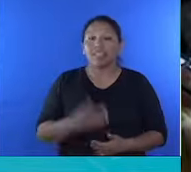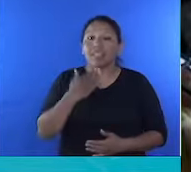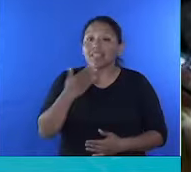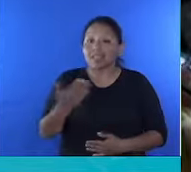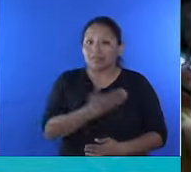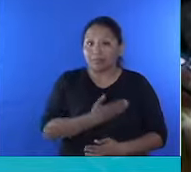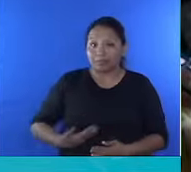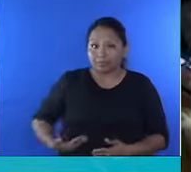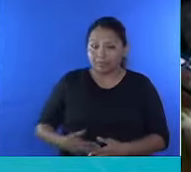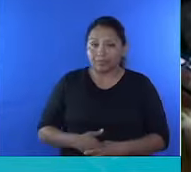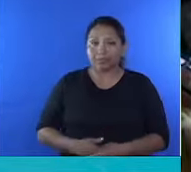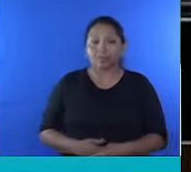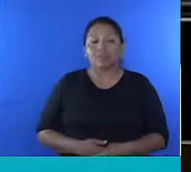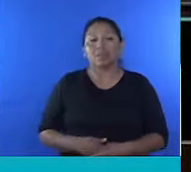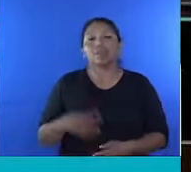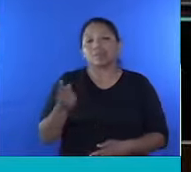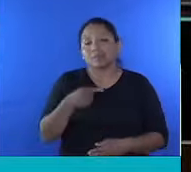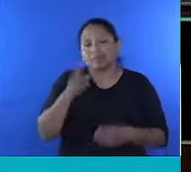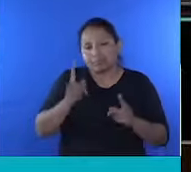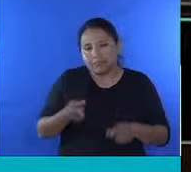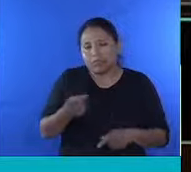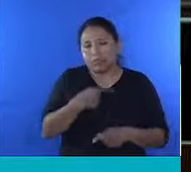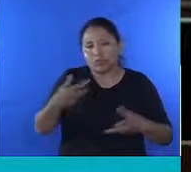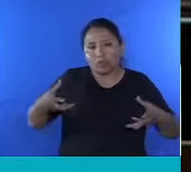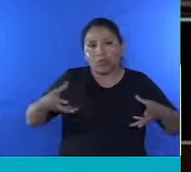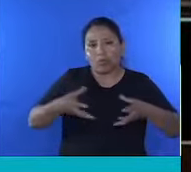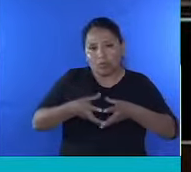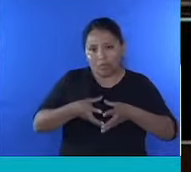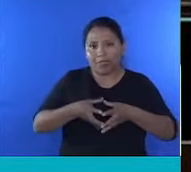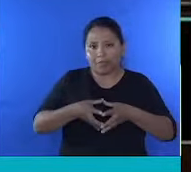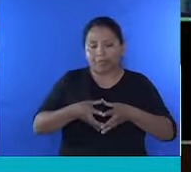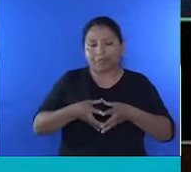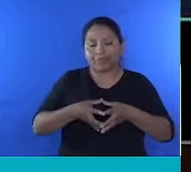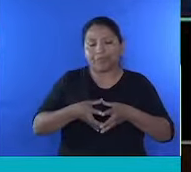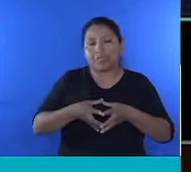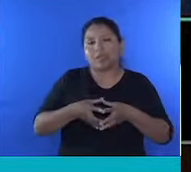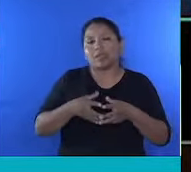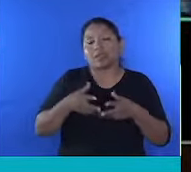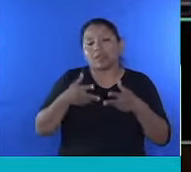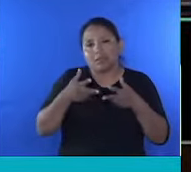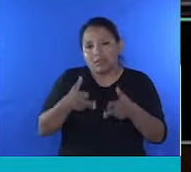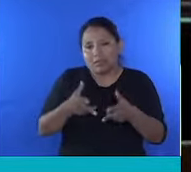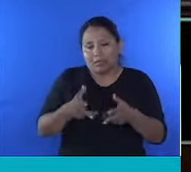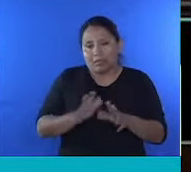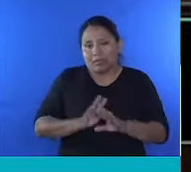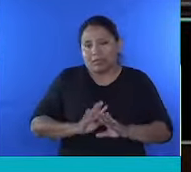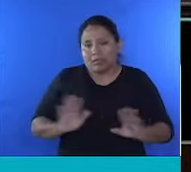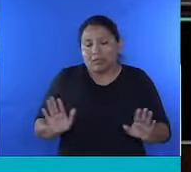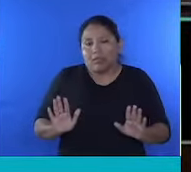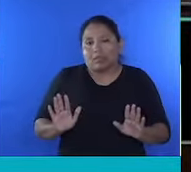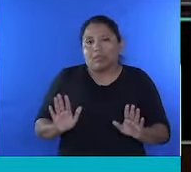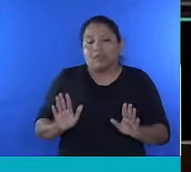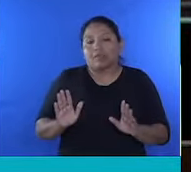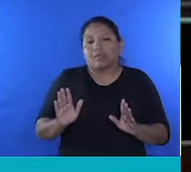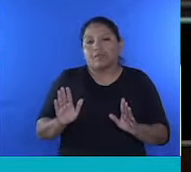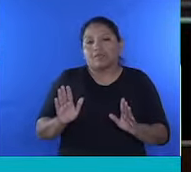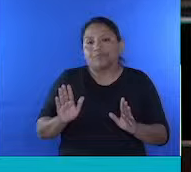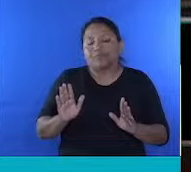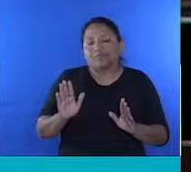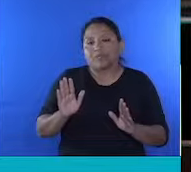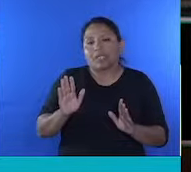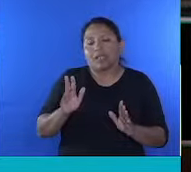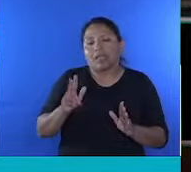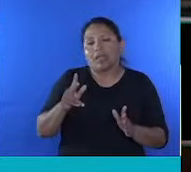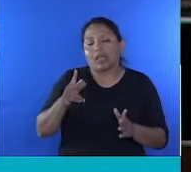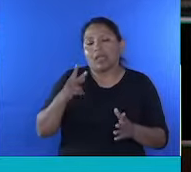en primer lugar también desde nuestro bloque manifestar el beneplácito por